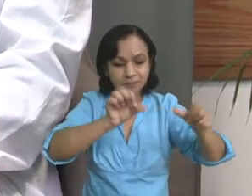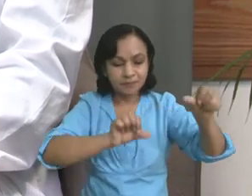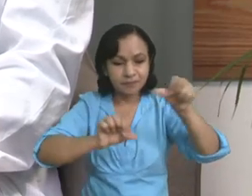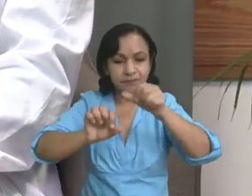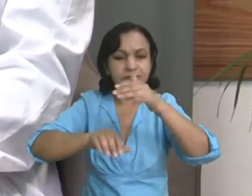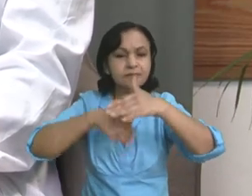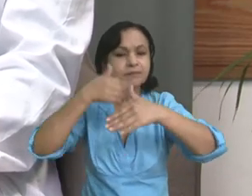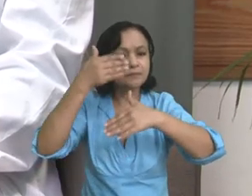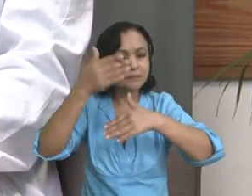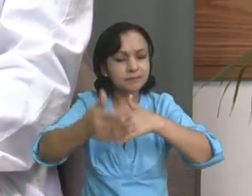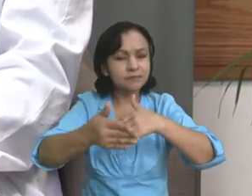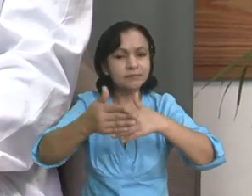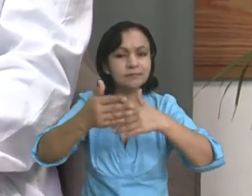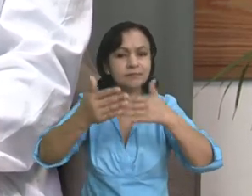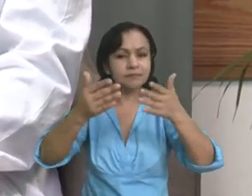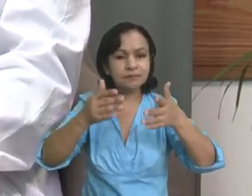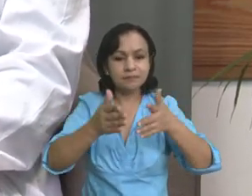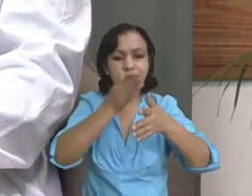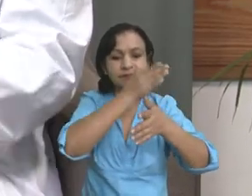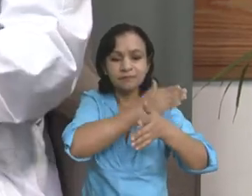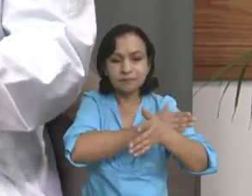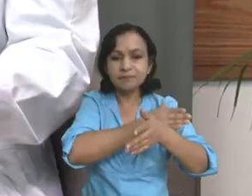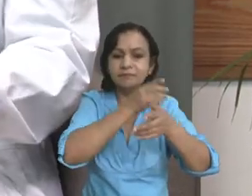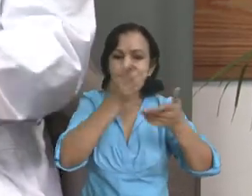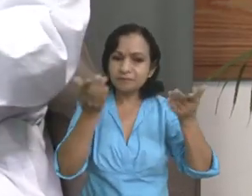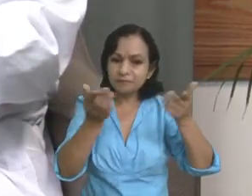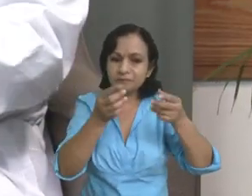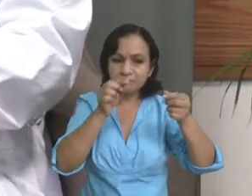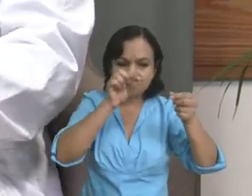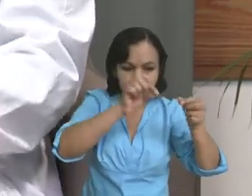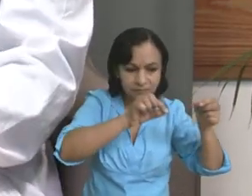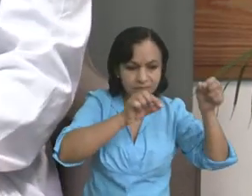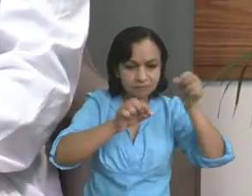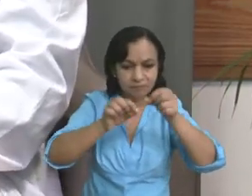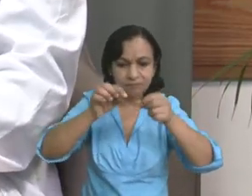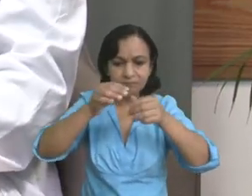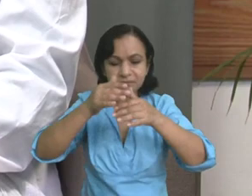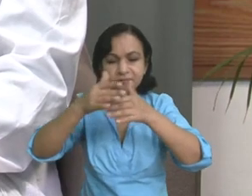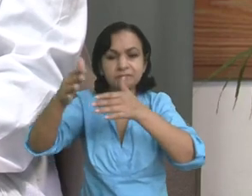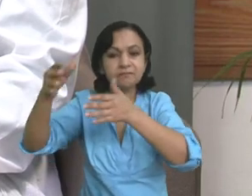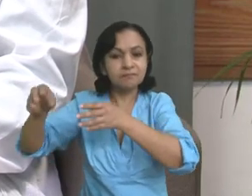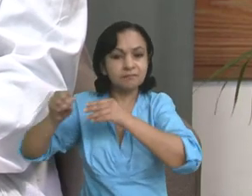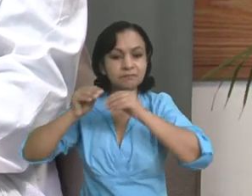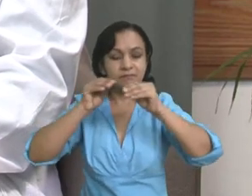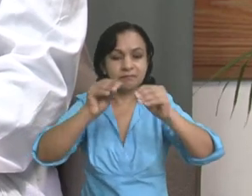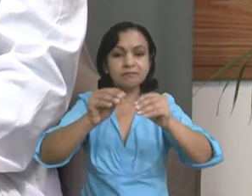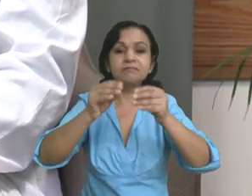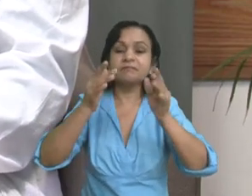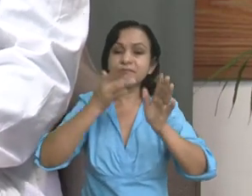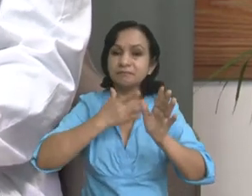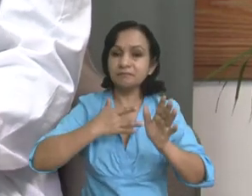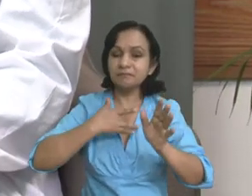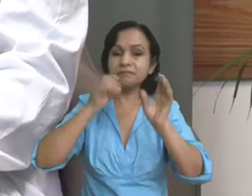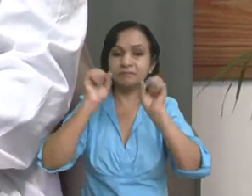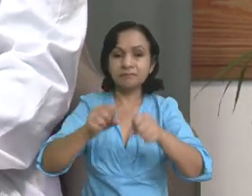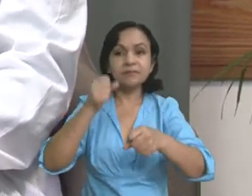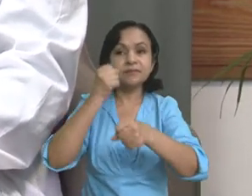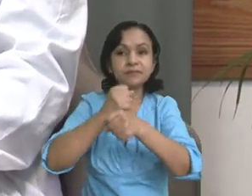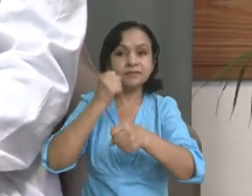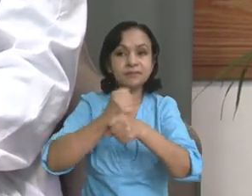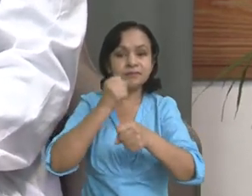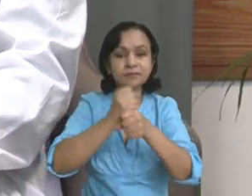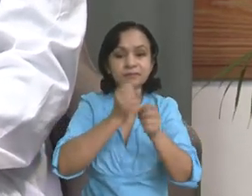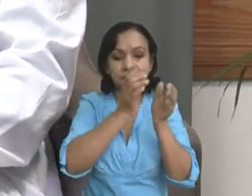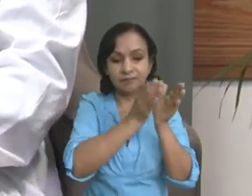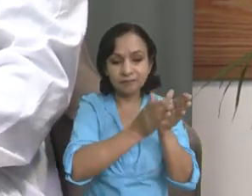pueden ir incorporando en el tiempo, bueno, las etapas anteriores hasta llegar a un proceso de transferencia lo más completo posible. Entonces podemos trabajar por etapas,